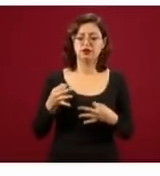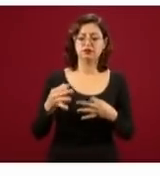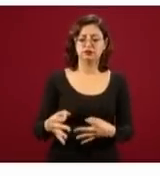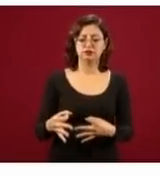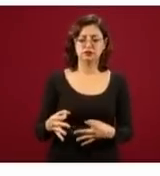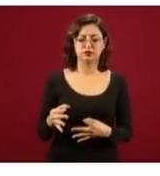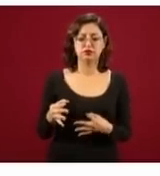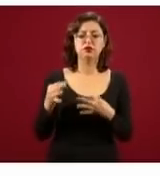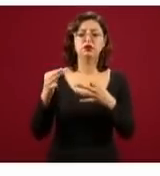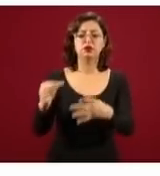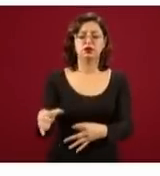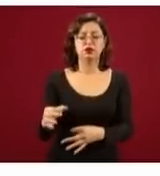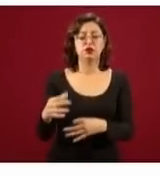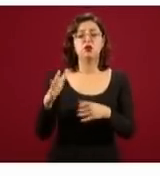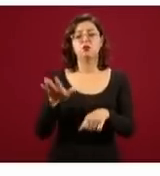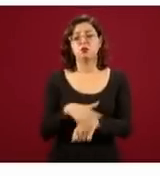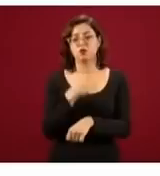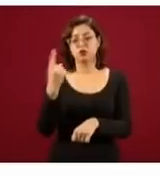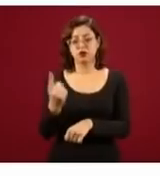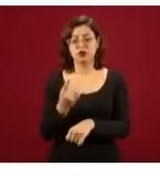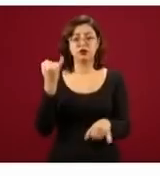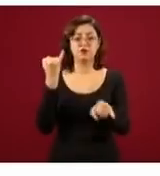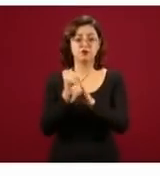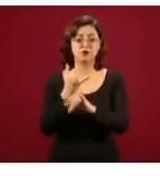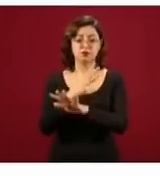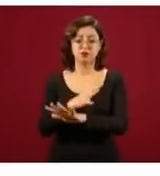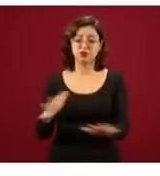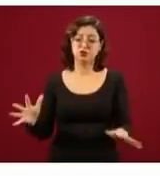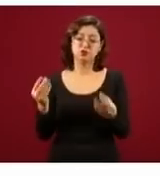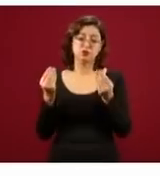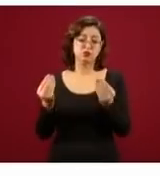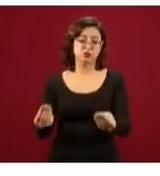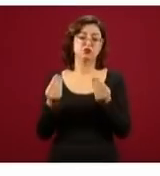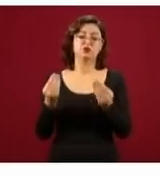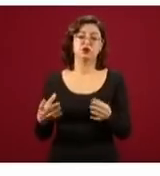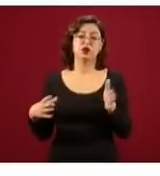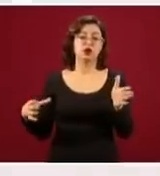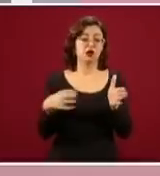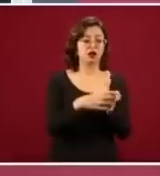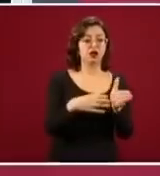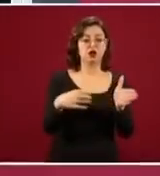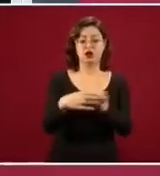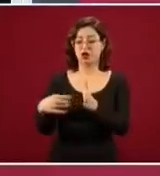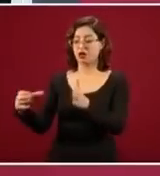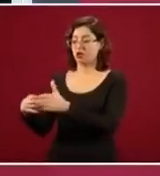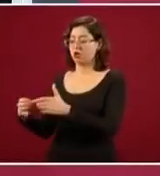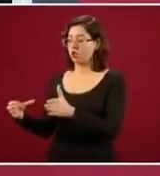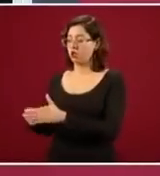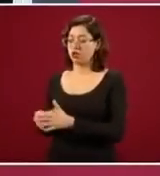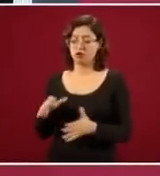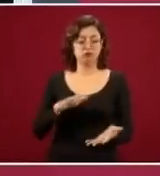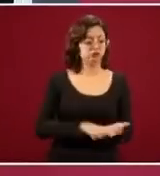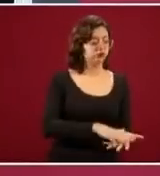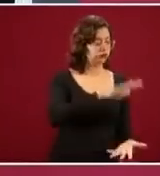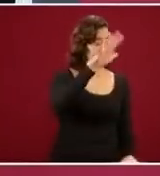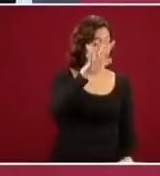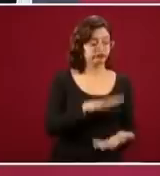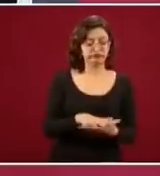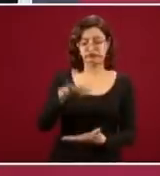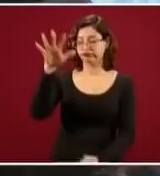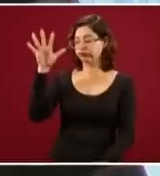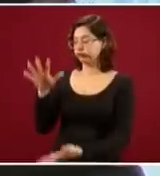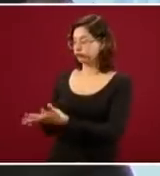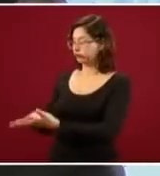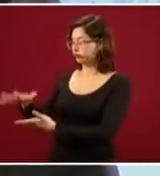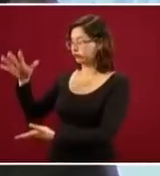de información, las propuestas son, ahora sí que volúmenes muy importantes, son cajas y cajas que se tienen que ir analizando. Ahora sí se puede decir que es un